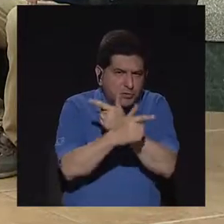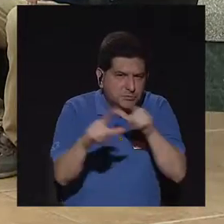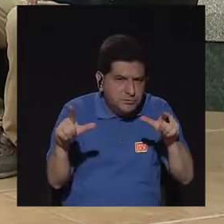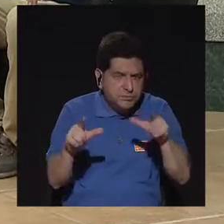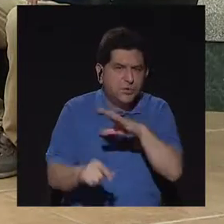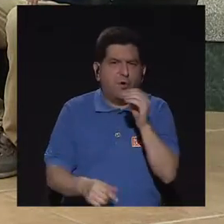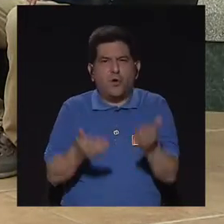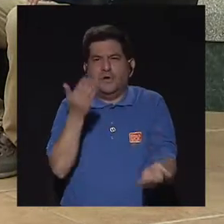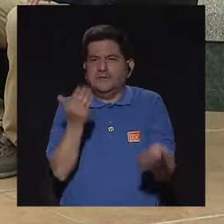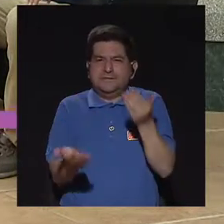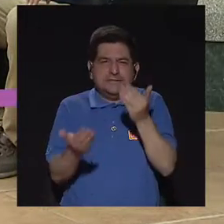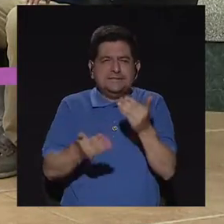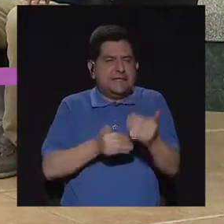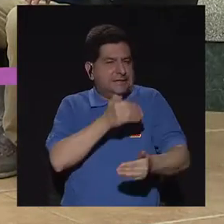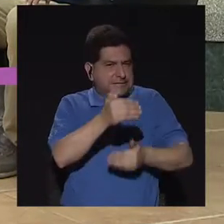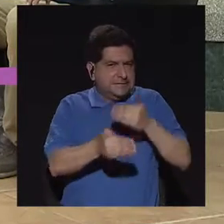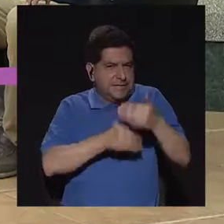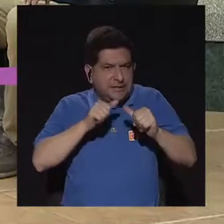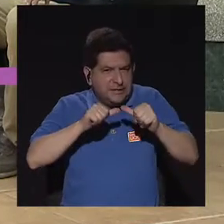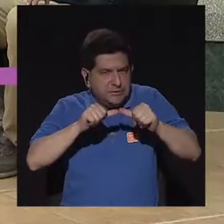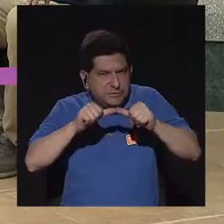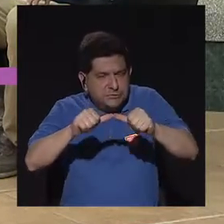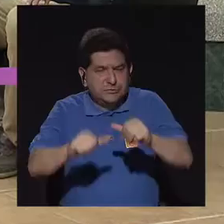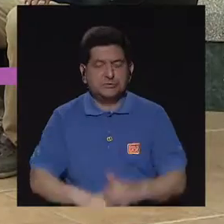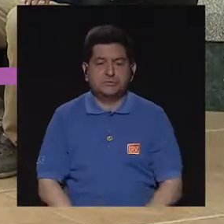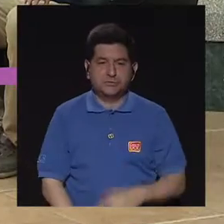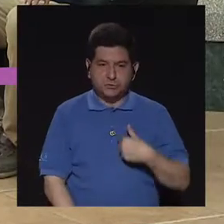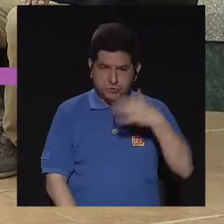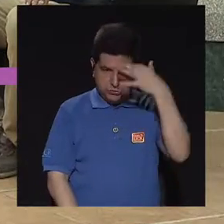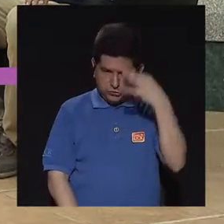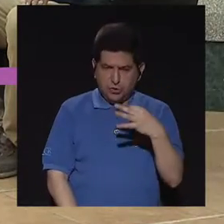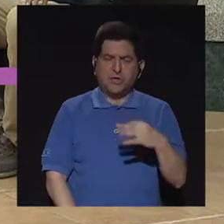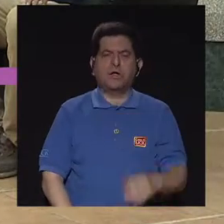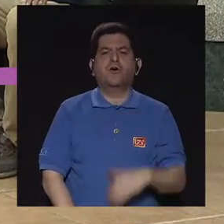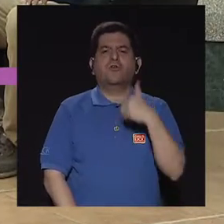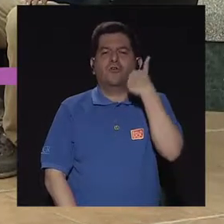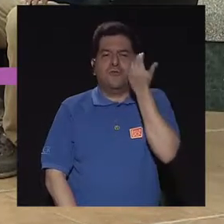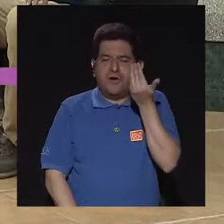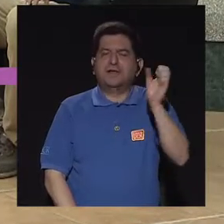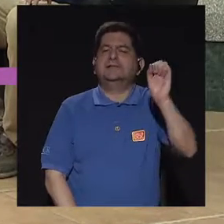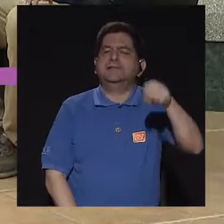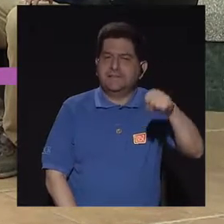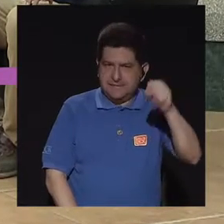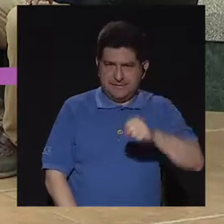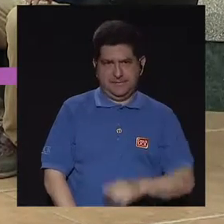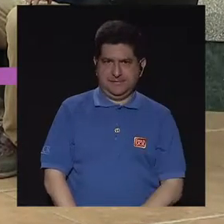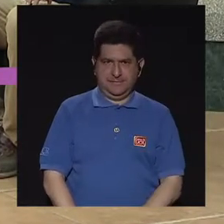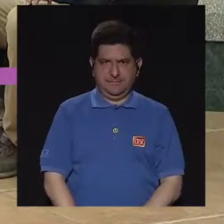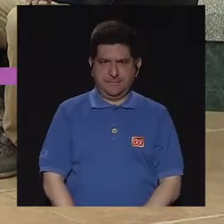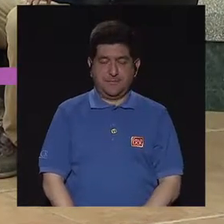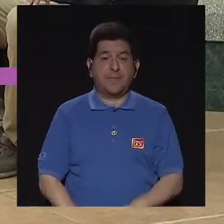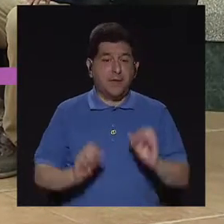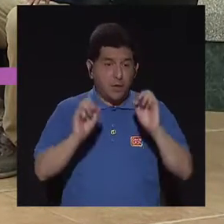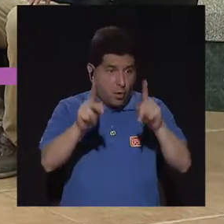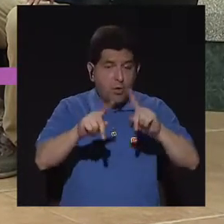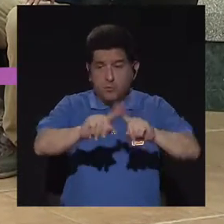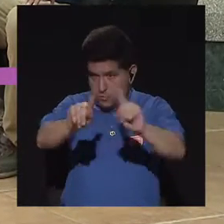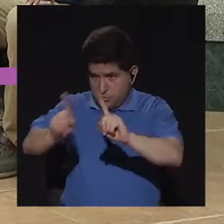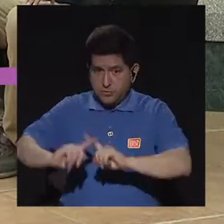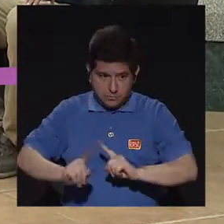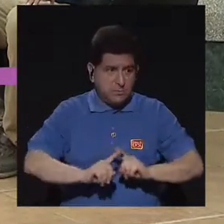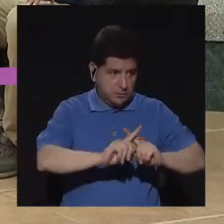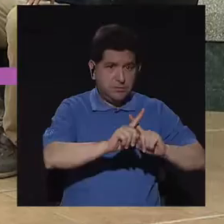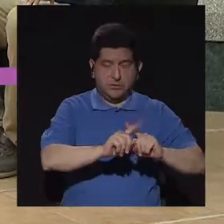esto en proceso? Yo creo que es más fácil porque, como te digo, hay más